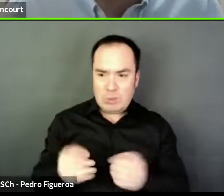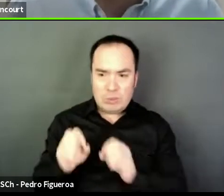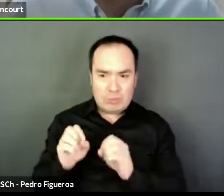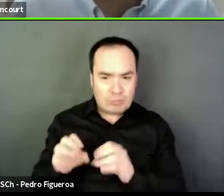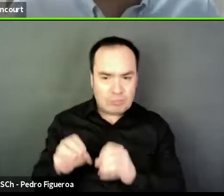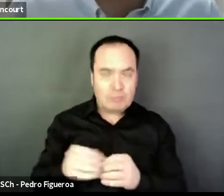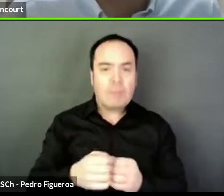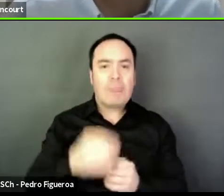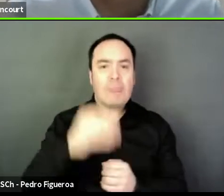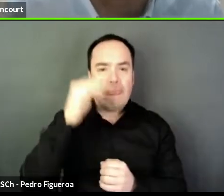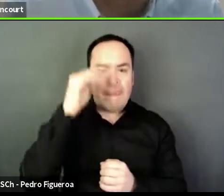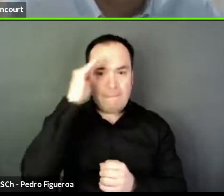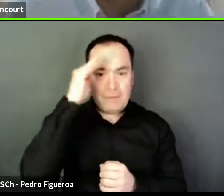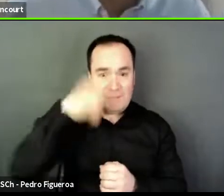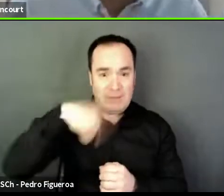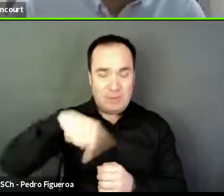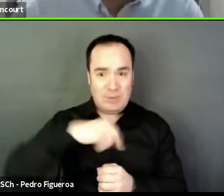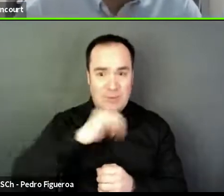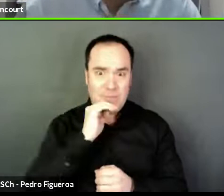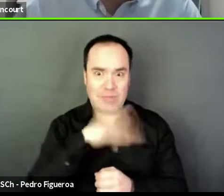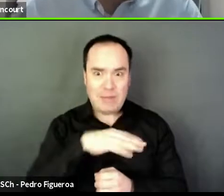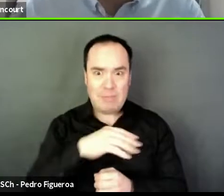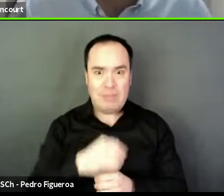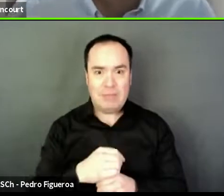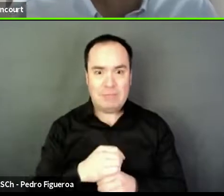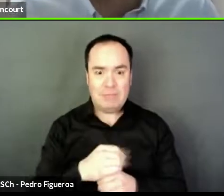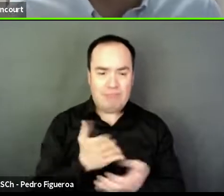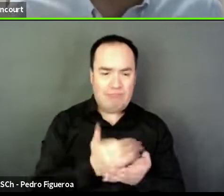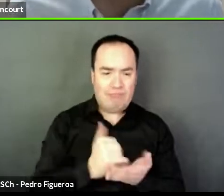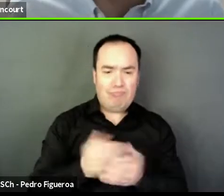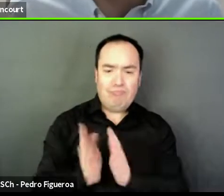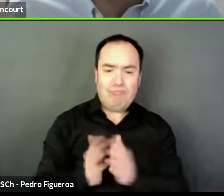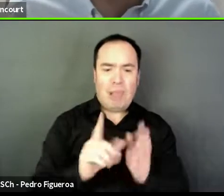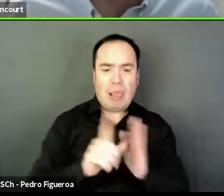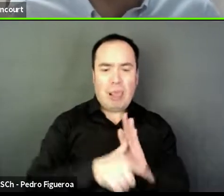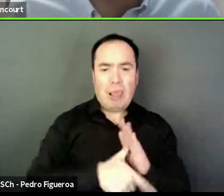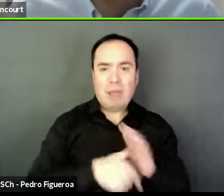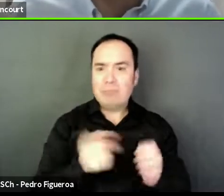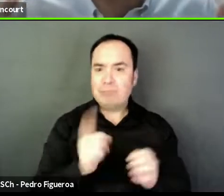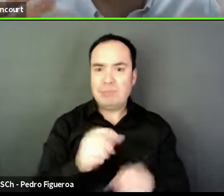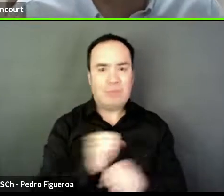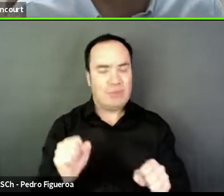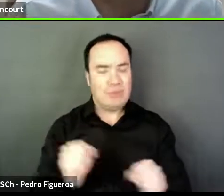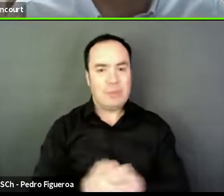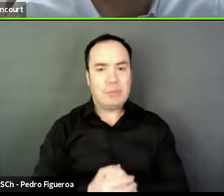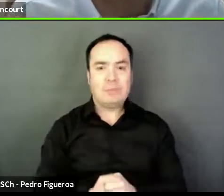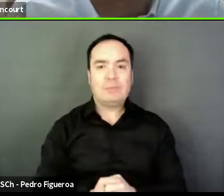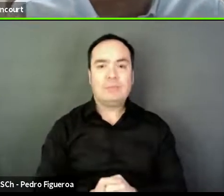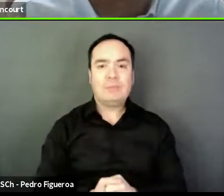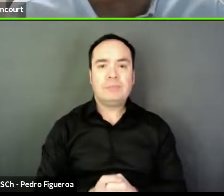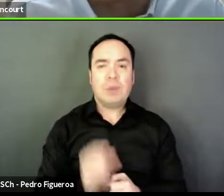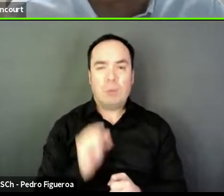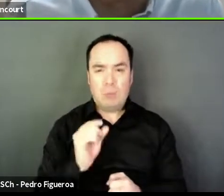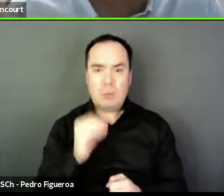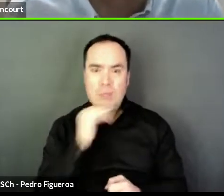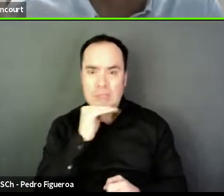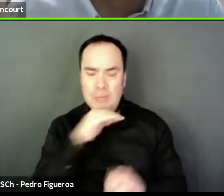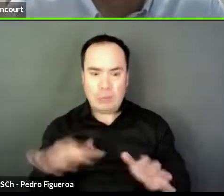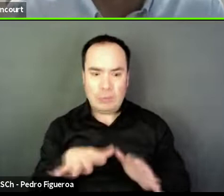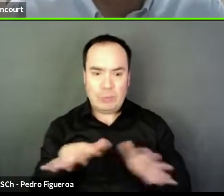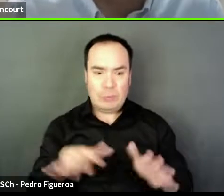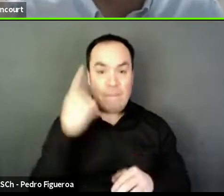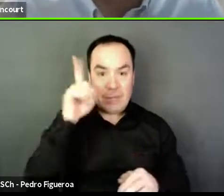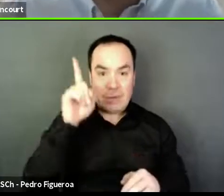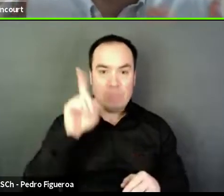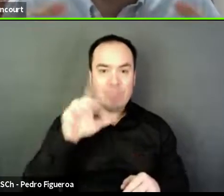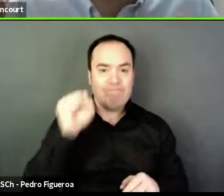alcanzamos a preparar mucho porque fue en el contexto en octubre 2019 entonces un poco corriendo pero efectivamente lo que